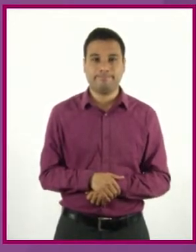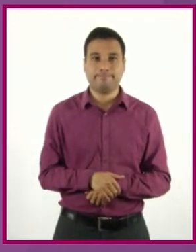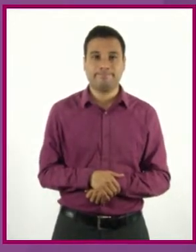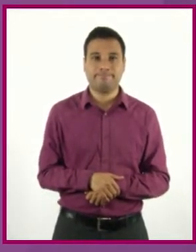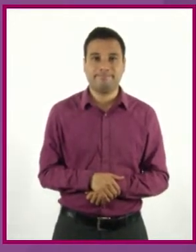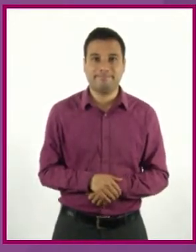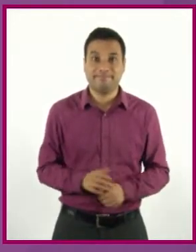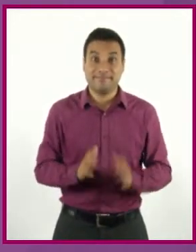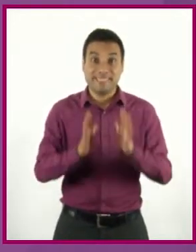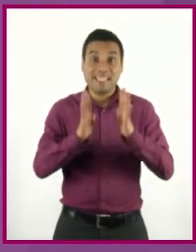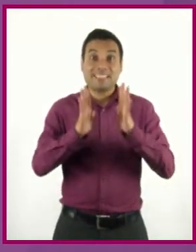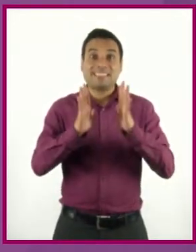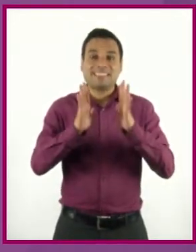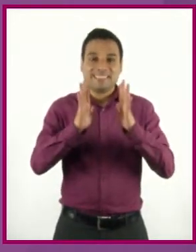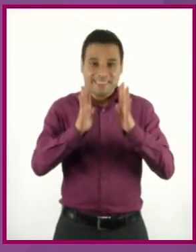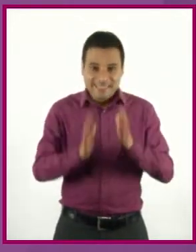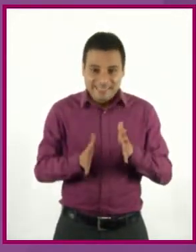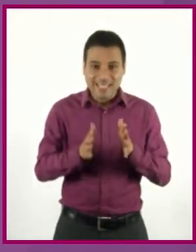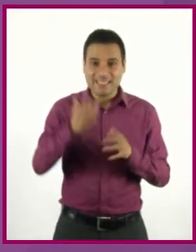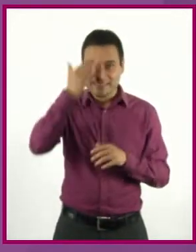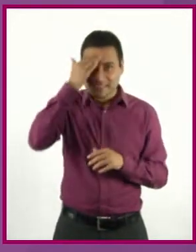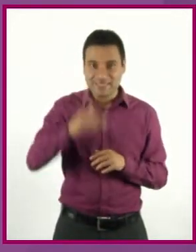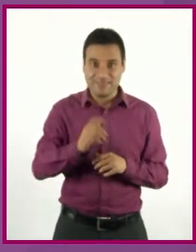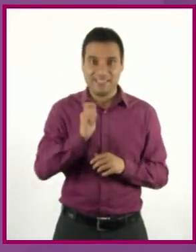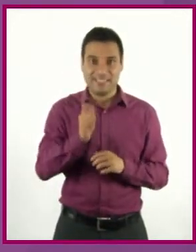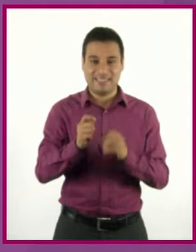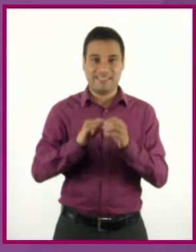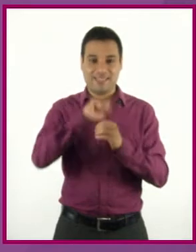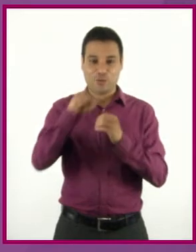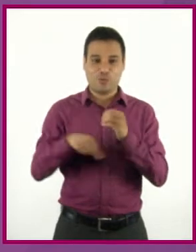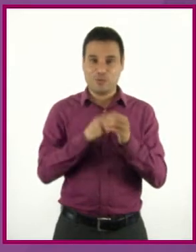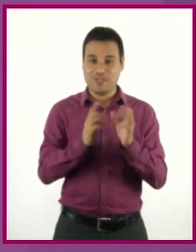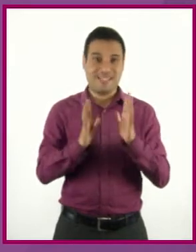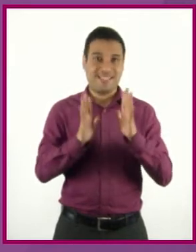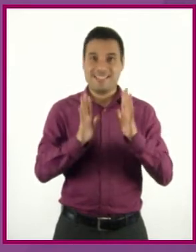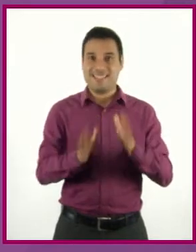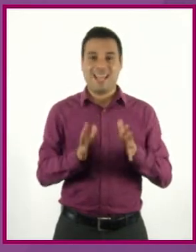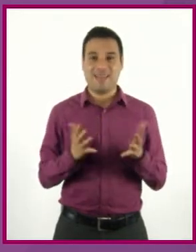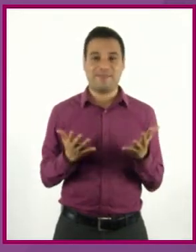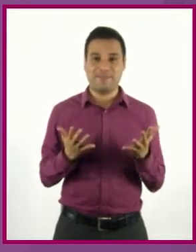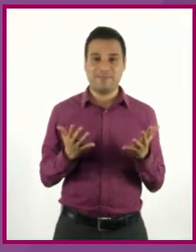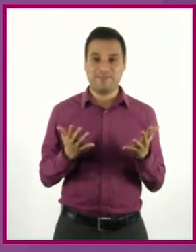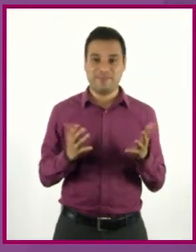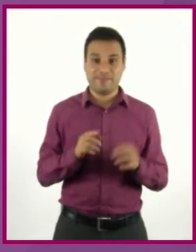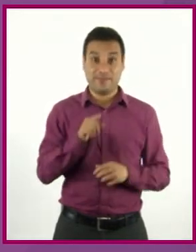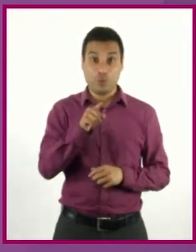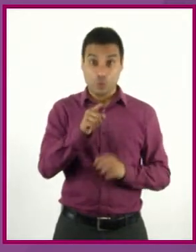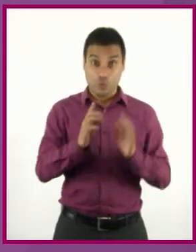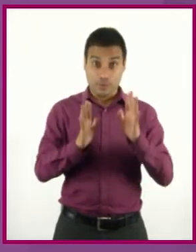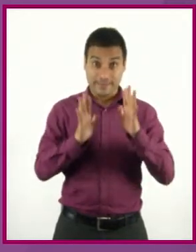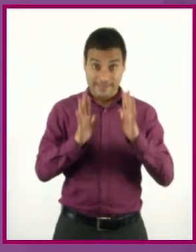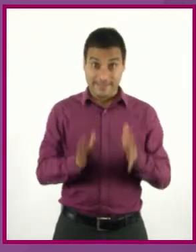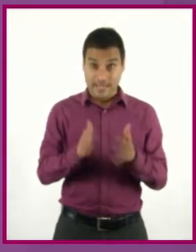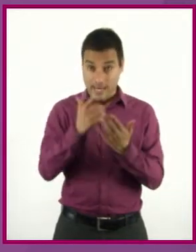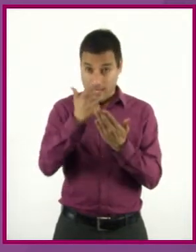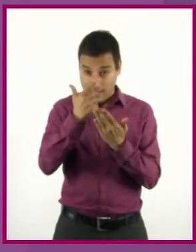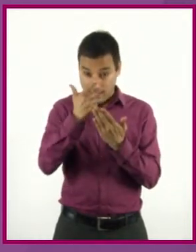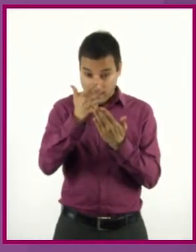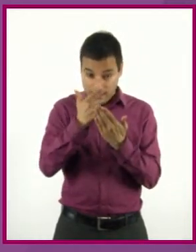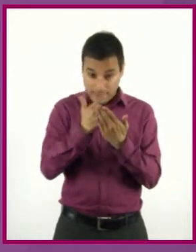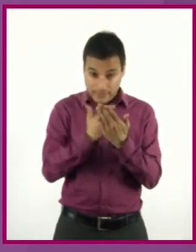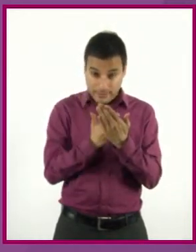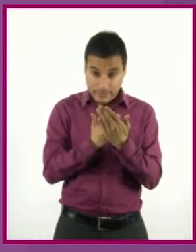Ya tengo una idea más completa de lo que es un átomo. ¿Y crees que ya tienes en tu lista a todas las partículas que existen?